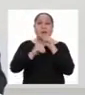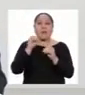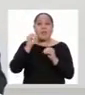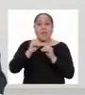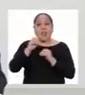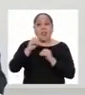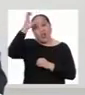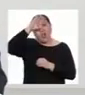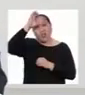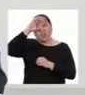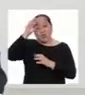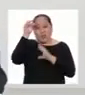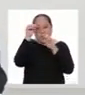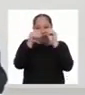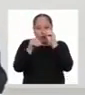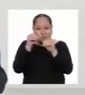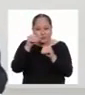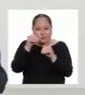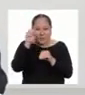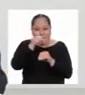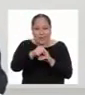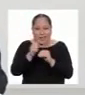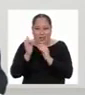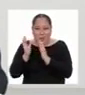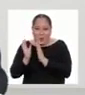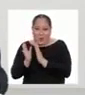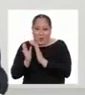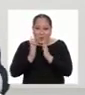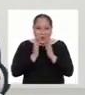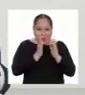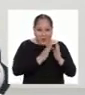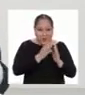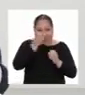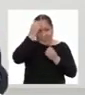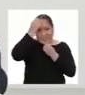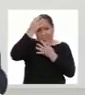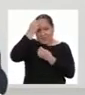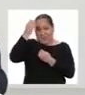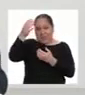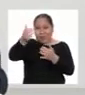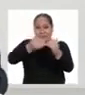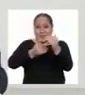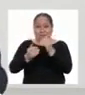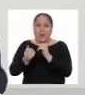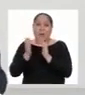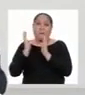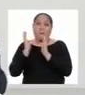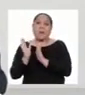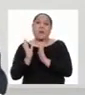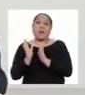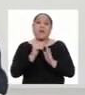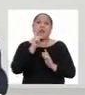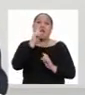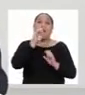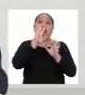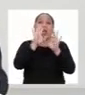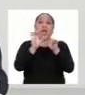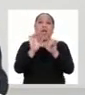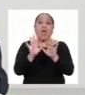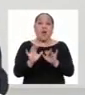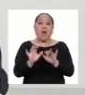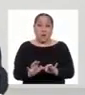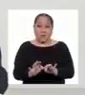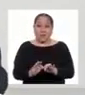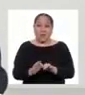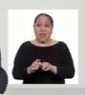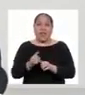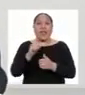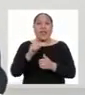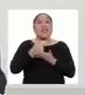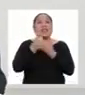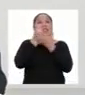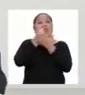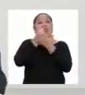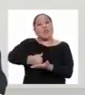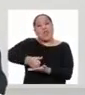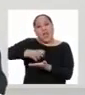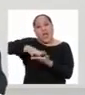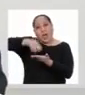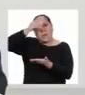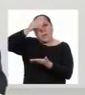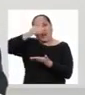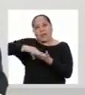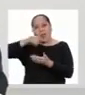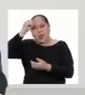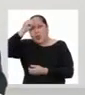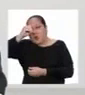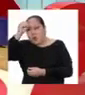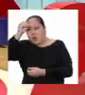sus conocimientos sobre la gestión de datos y elaborar una encuesta que les permitirá aprender sobre la percepción de la